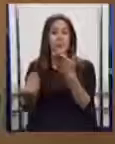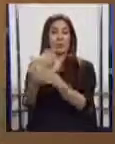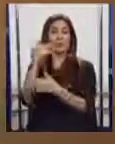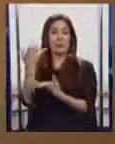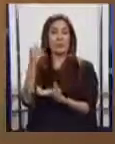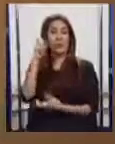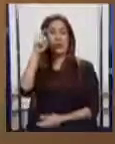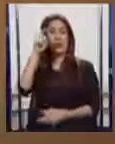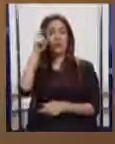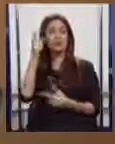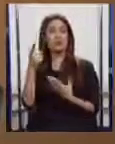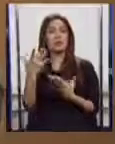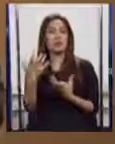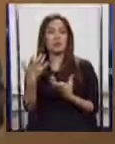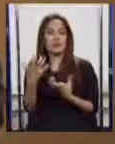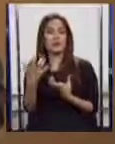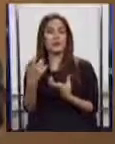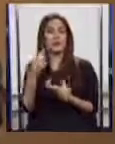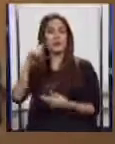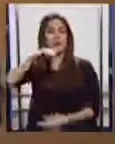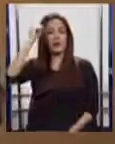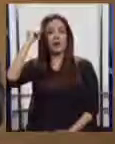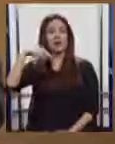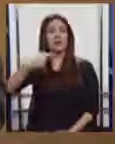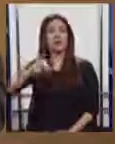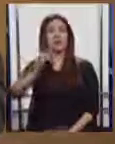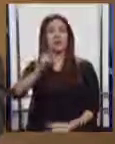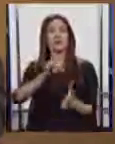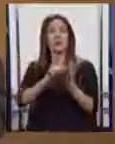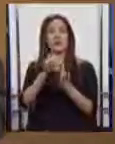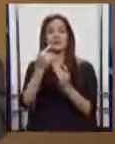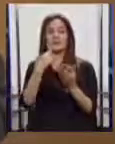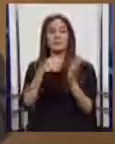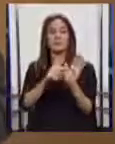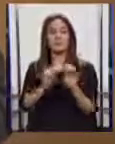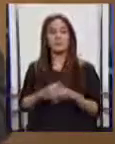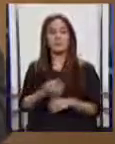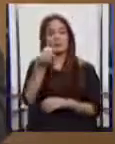evento que el candidato Guillermo Lasso gane las elecciones del domingo 2 de abril. Hasta aquí este reporte. Buenos días.